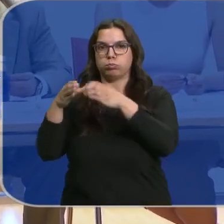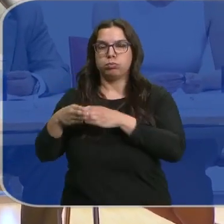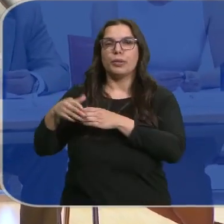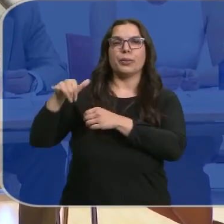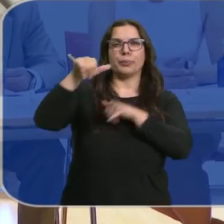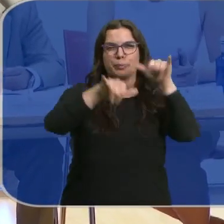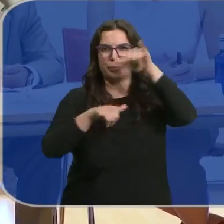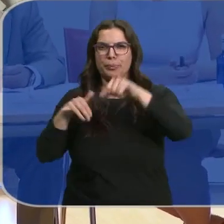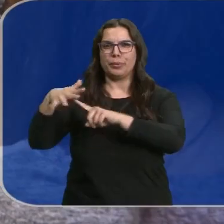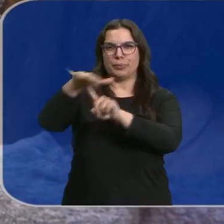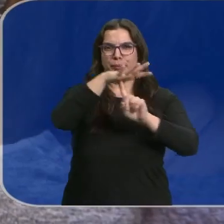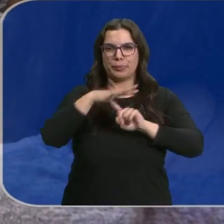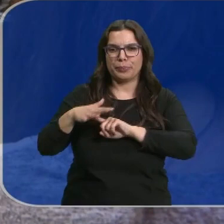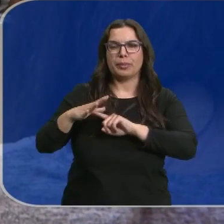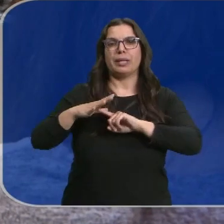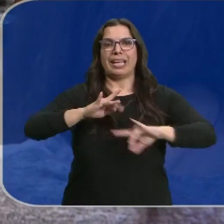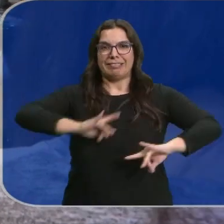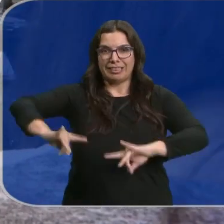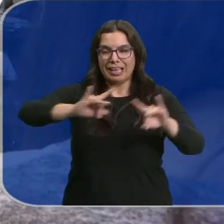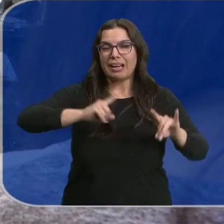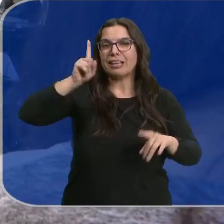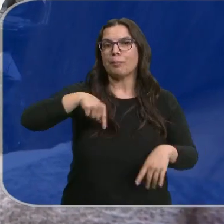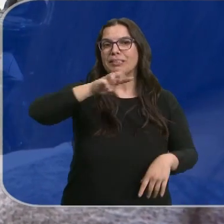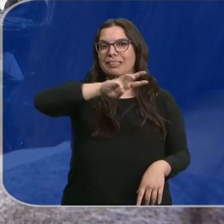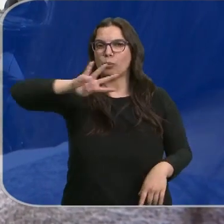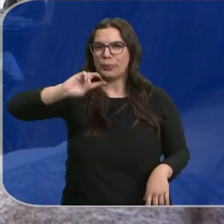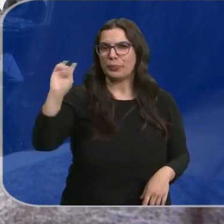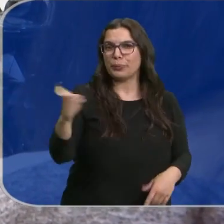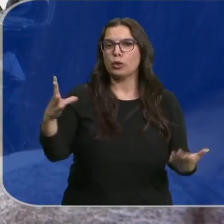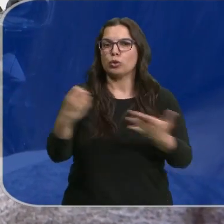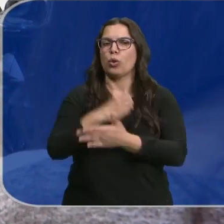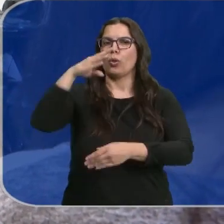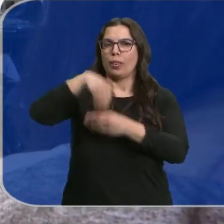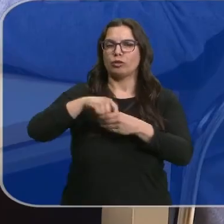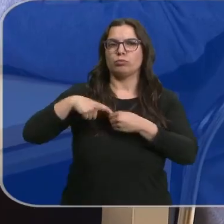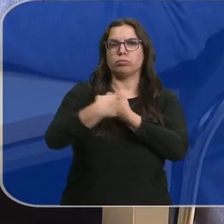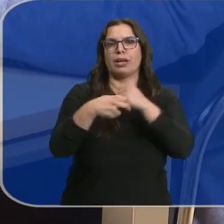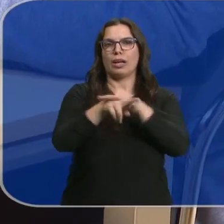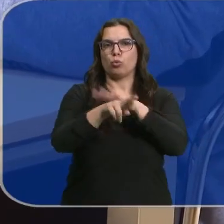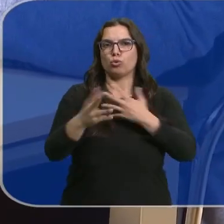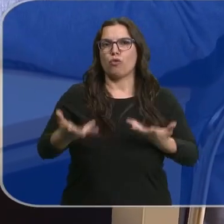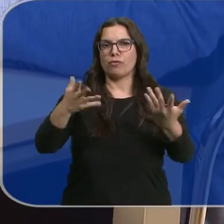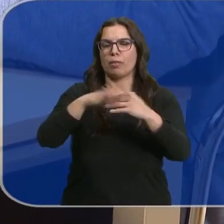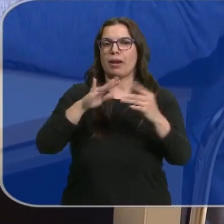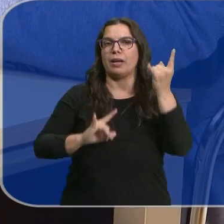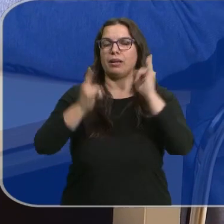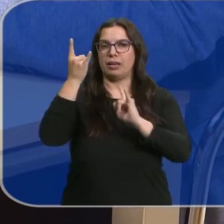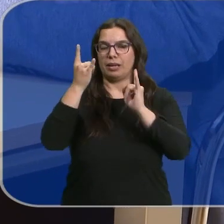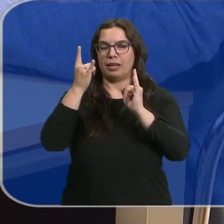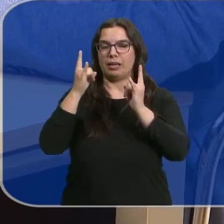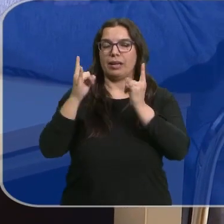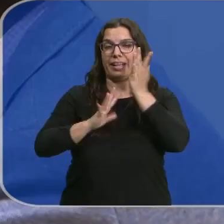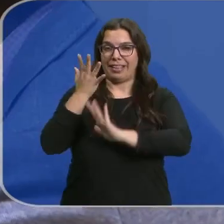helitransportadas y terrestres y 34 medios aéreos formarán parte de este operativo. Más tiempo, más personas y